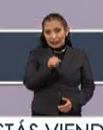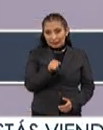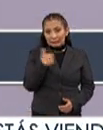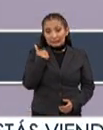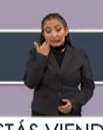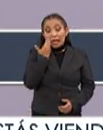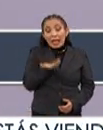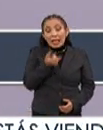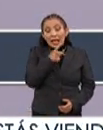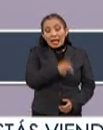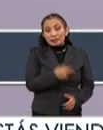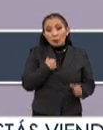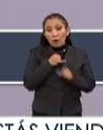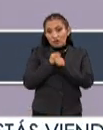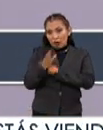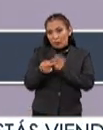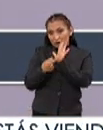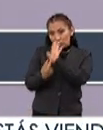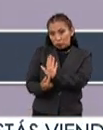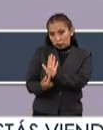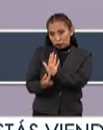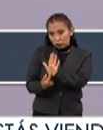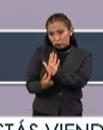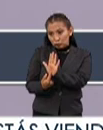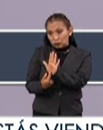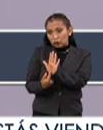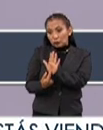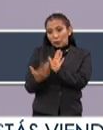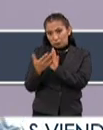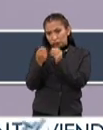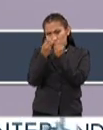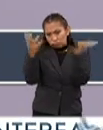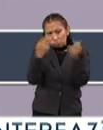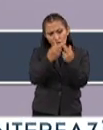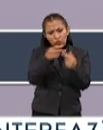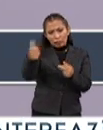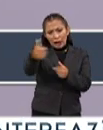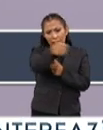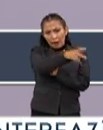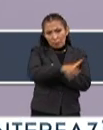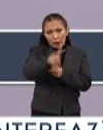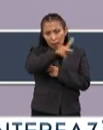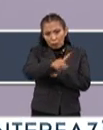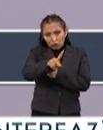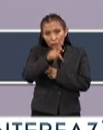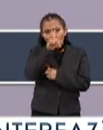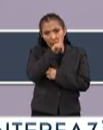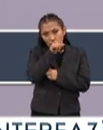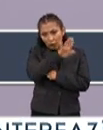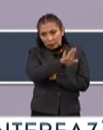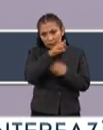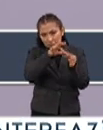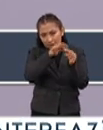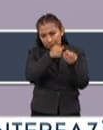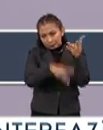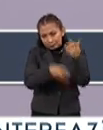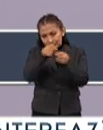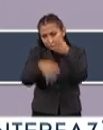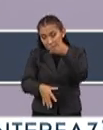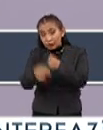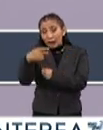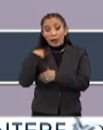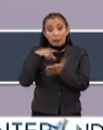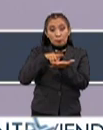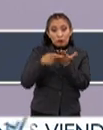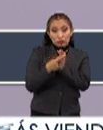está tratando de hacer es dar una información bastante amplia de cada uno de los pueblos o de las lenguas. Paralelamente al proyecto